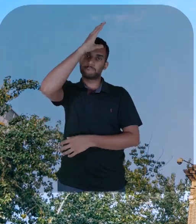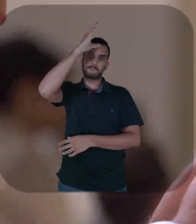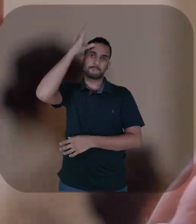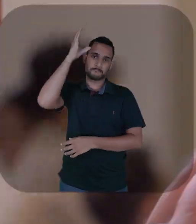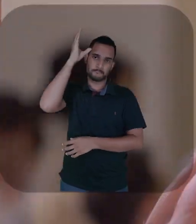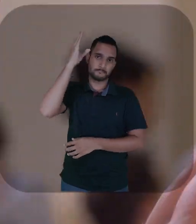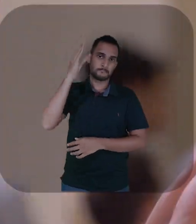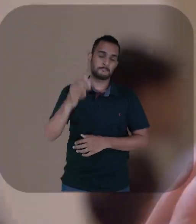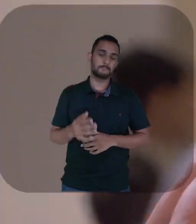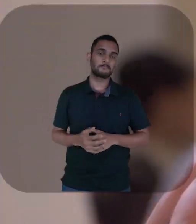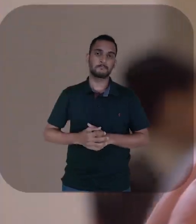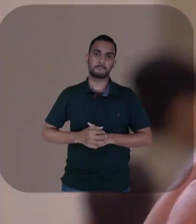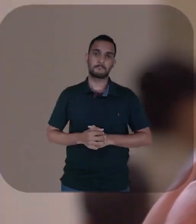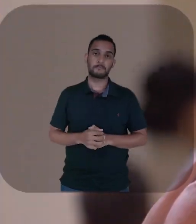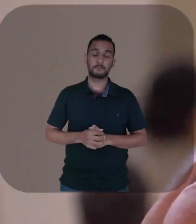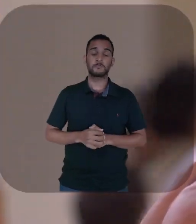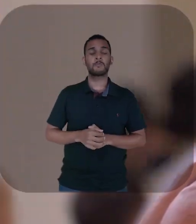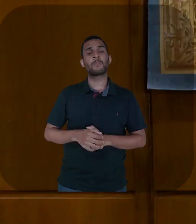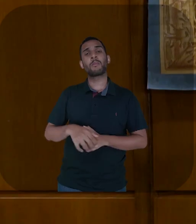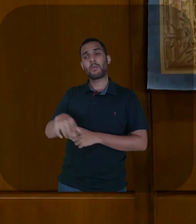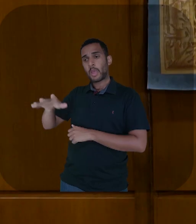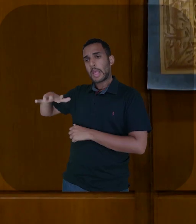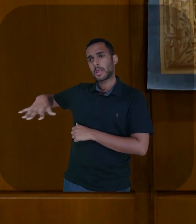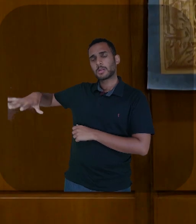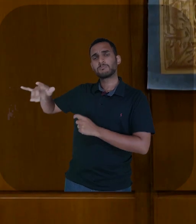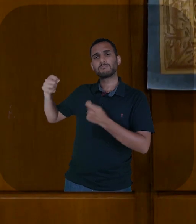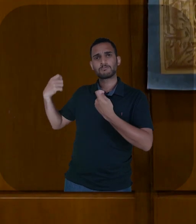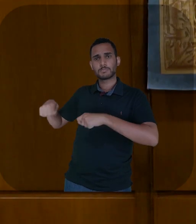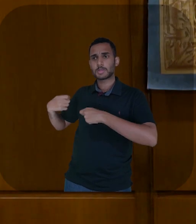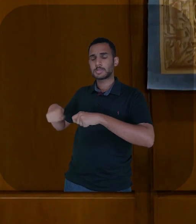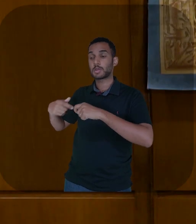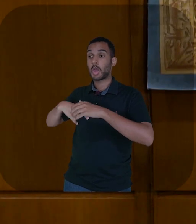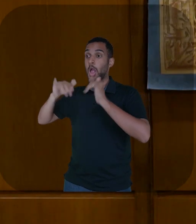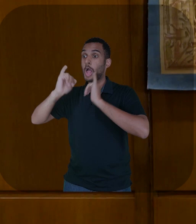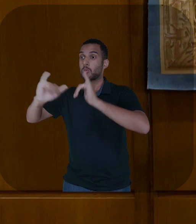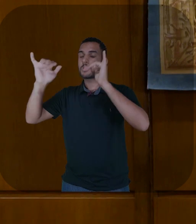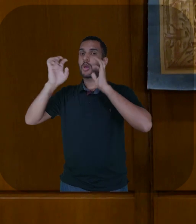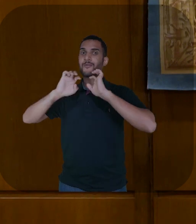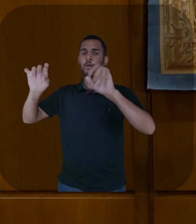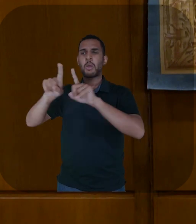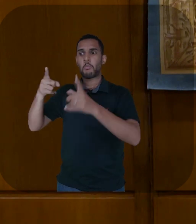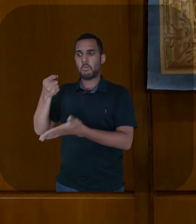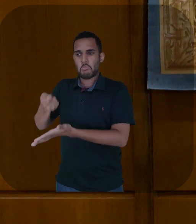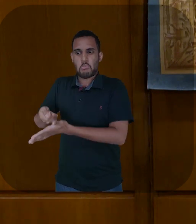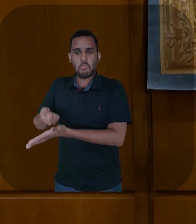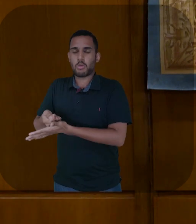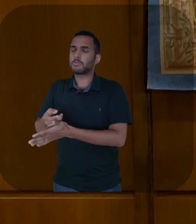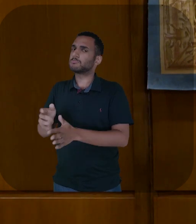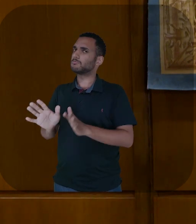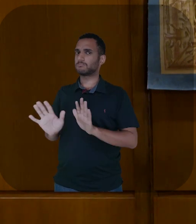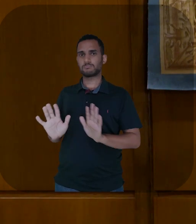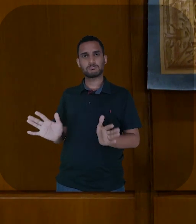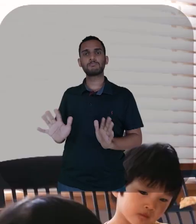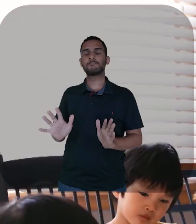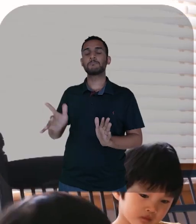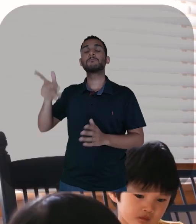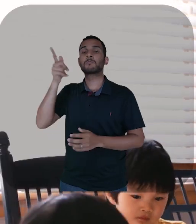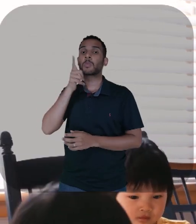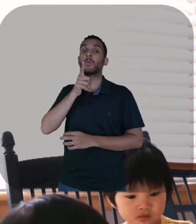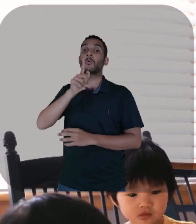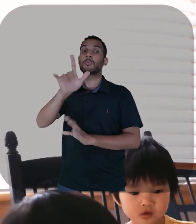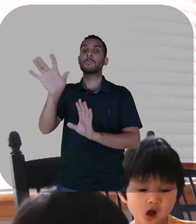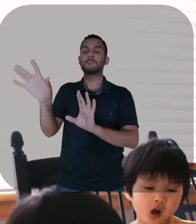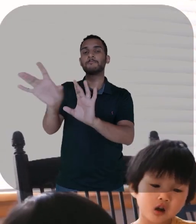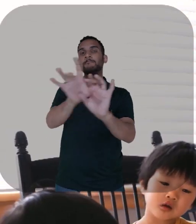y que sean buenos ciudadanos. Deben promover el Evangelio, pero sin hacer proselitismo